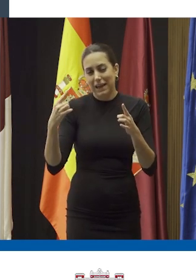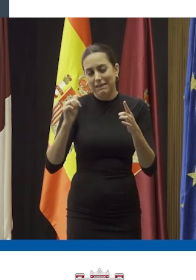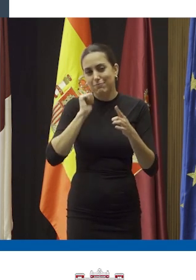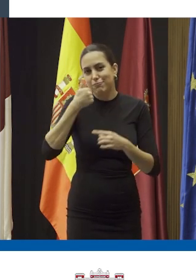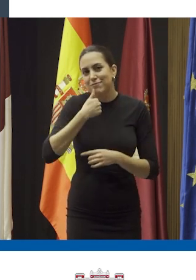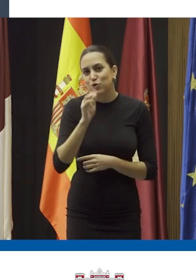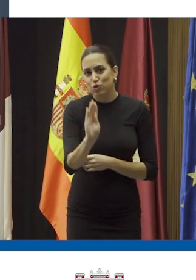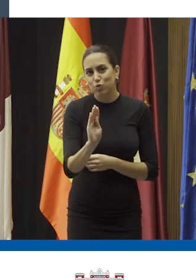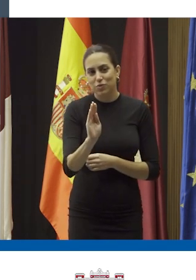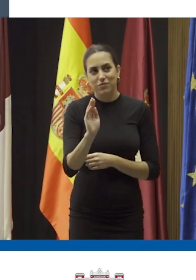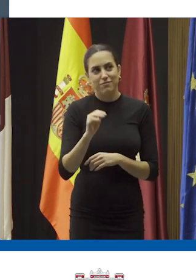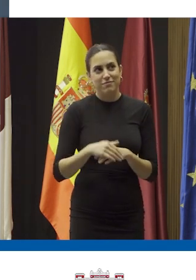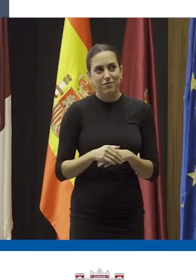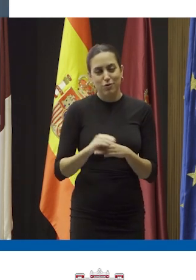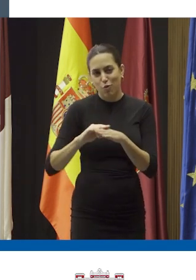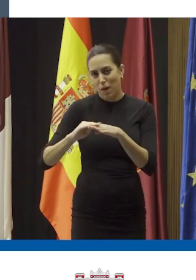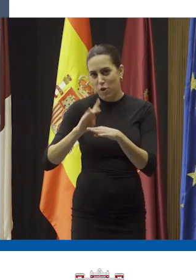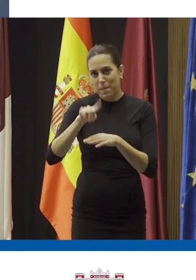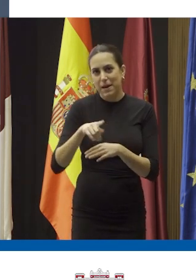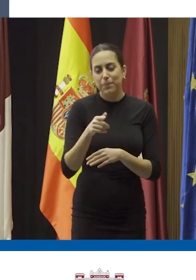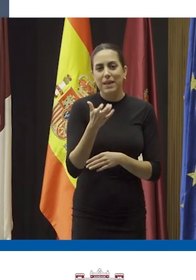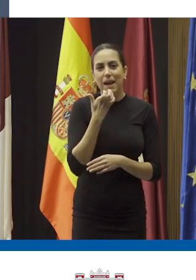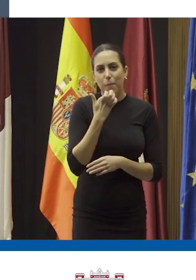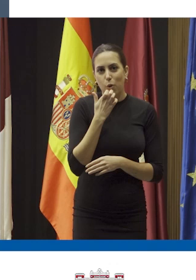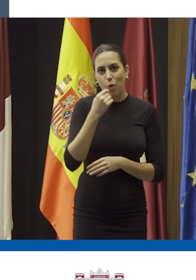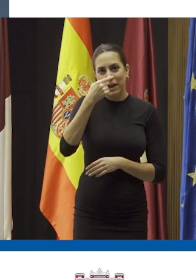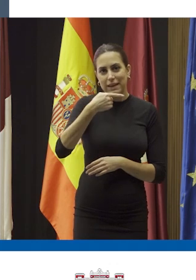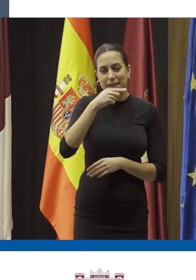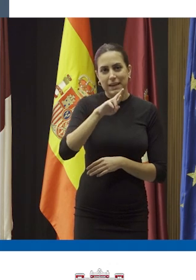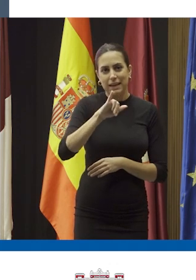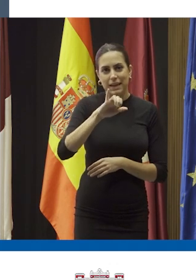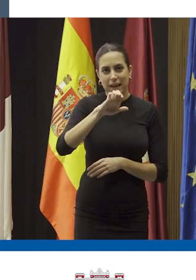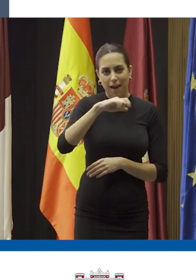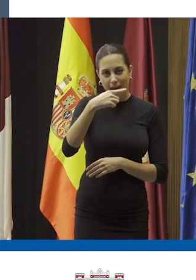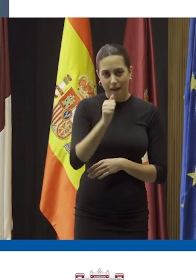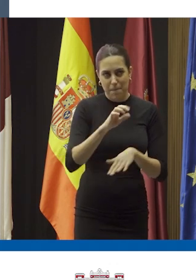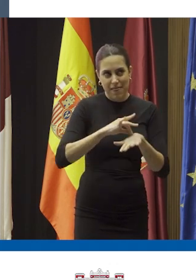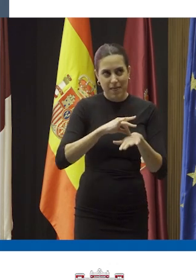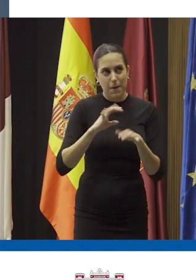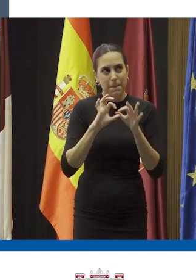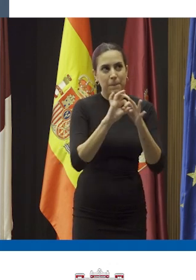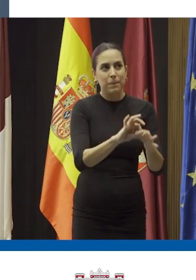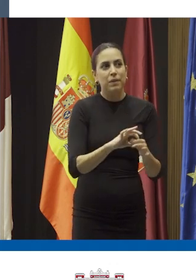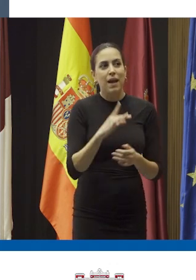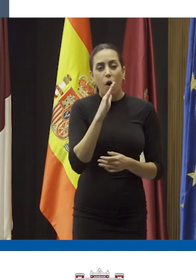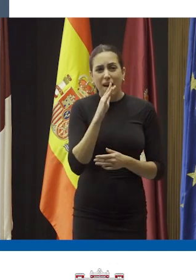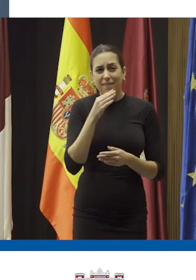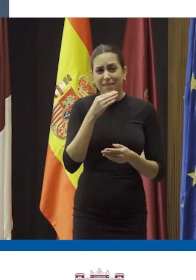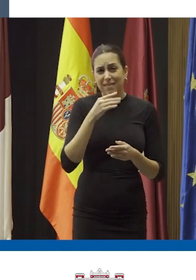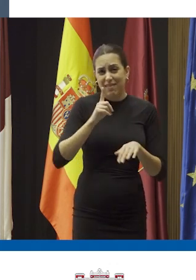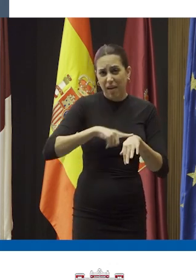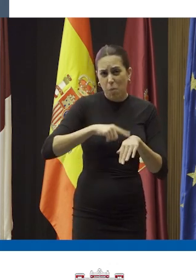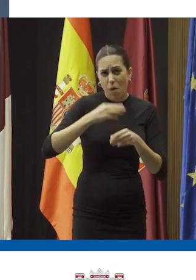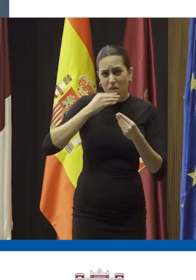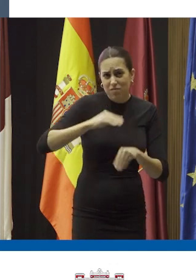Ejemplos de medicina griega en este caso. Llegamos, avanzando en el tiempo, a la enorme ciudad